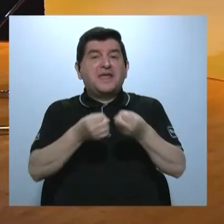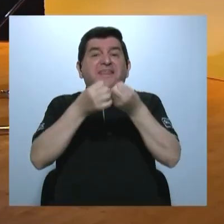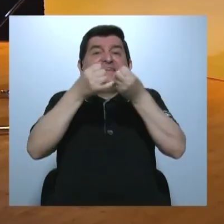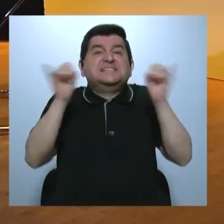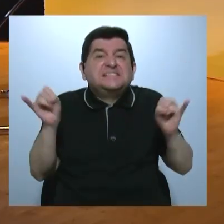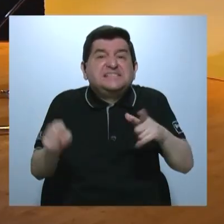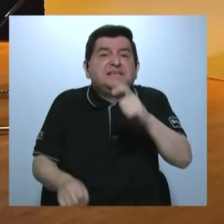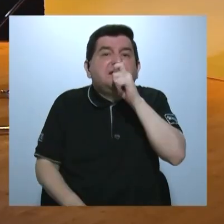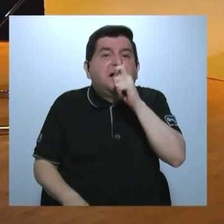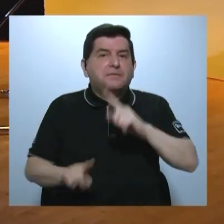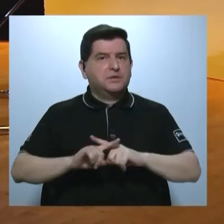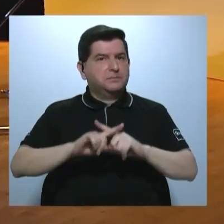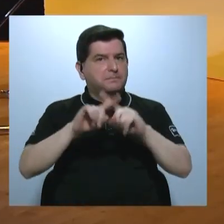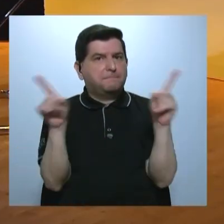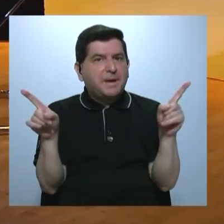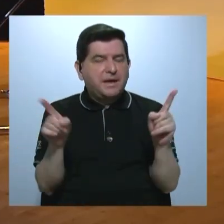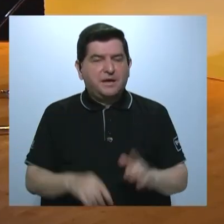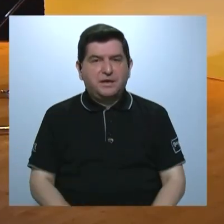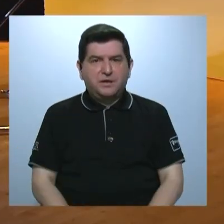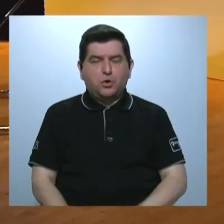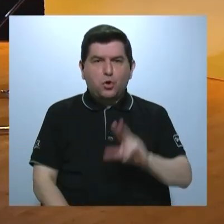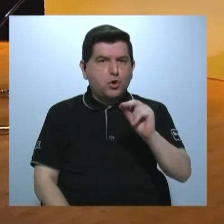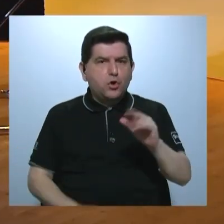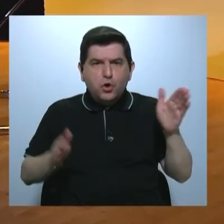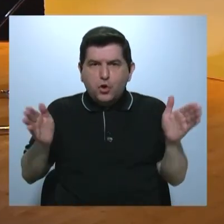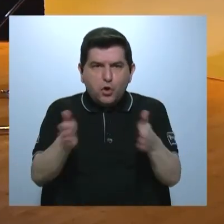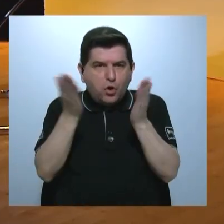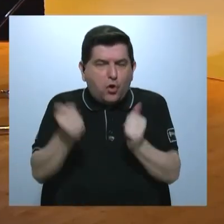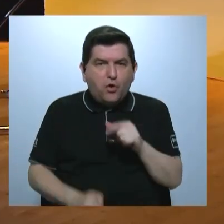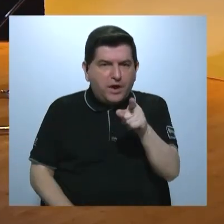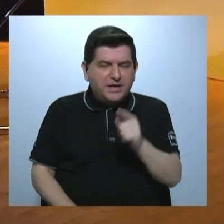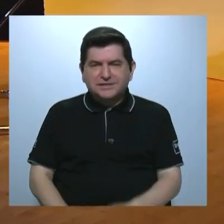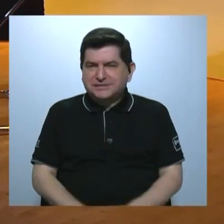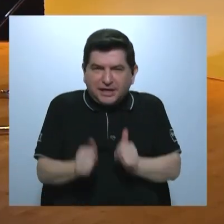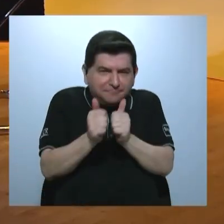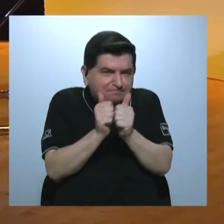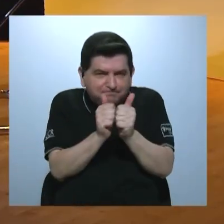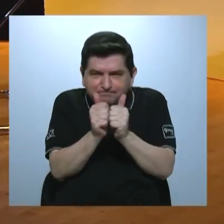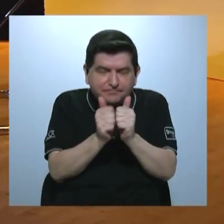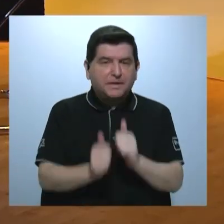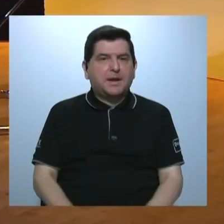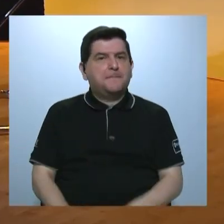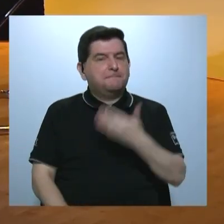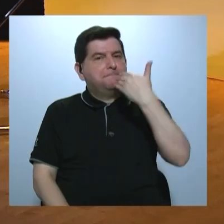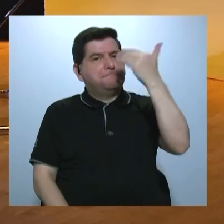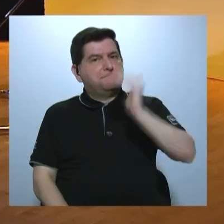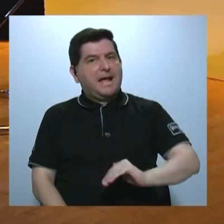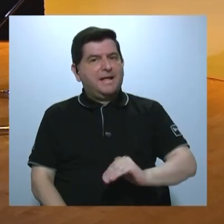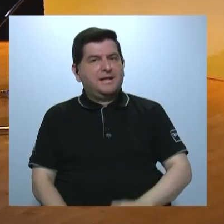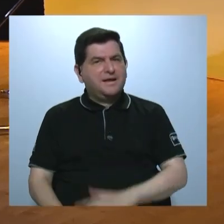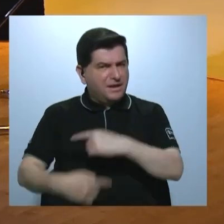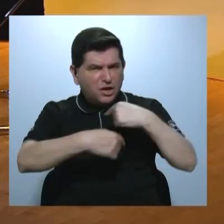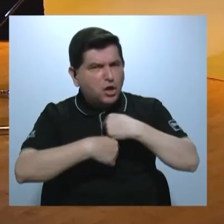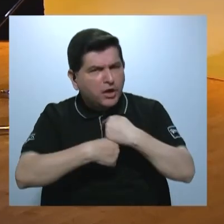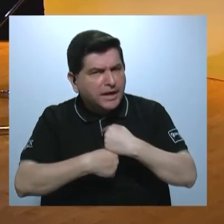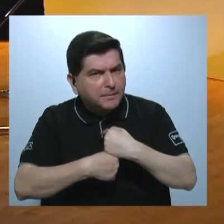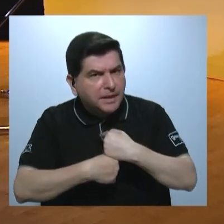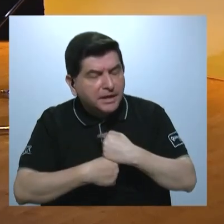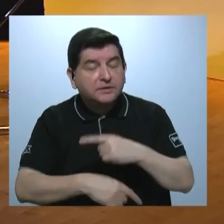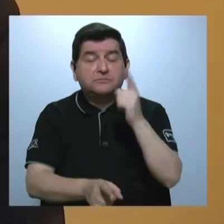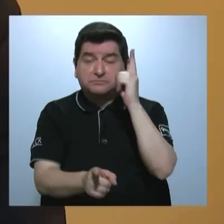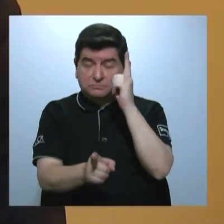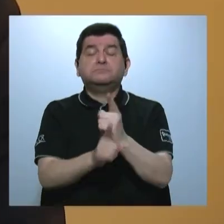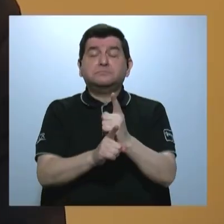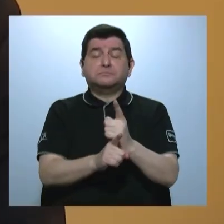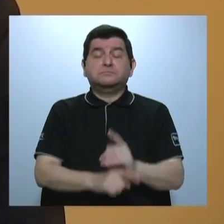En cambio, si no se promueve la competitividad, estamos feos. Corríjame, Andrés. Así es.